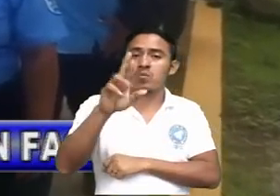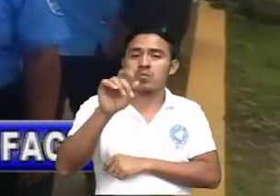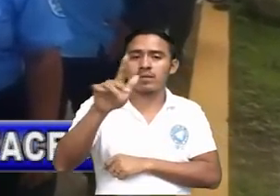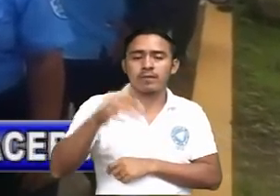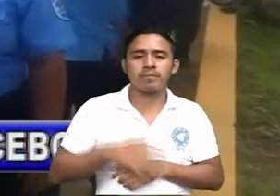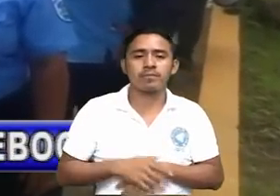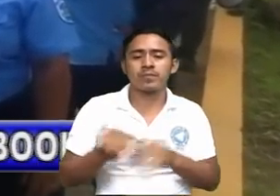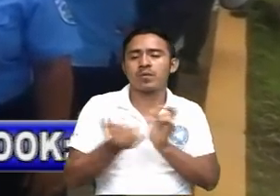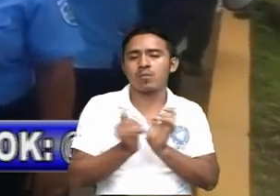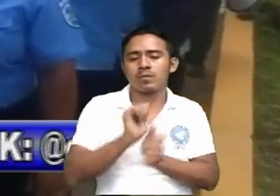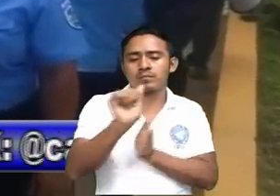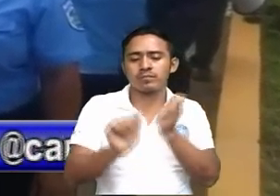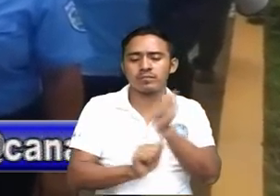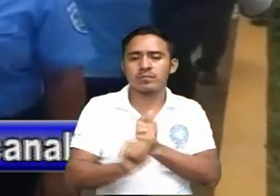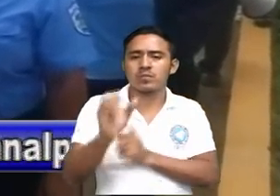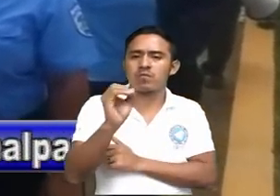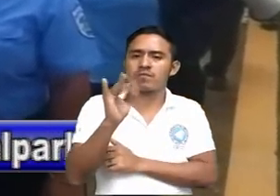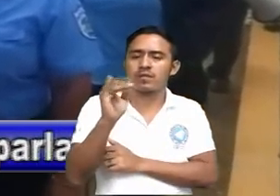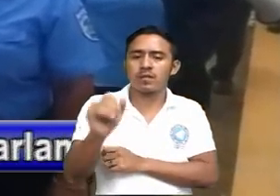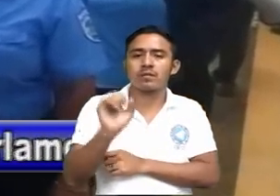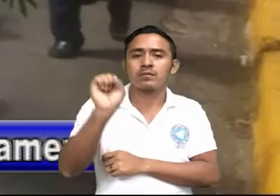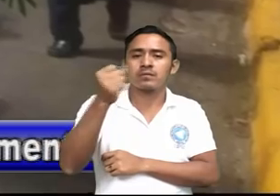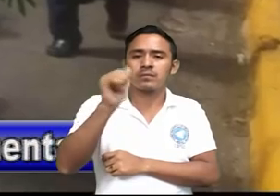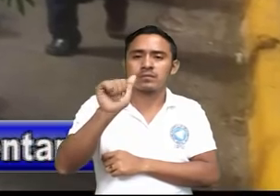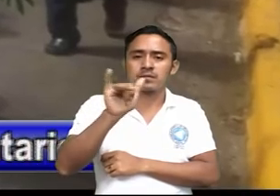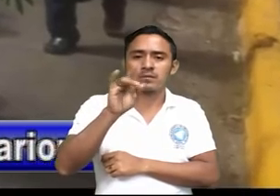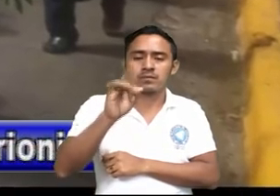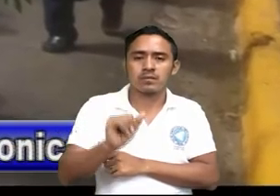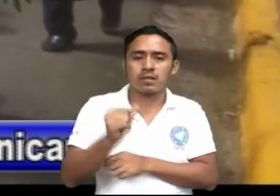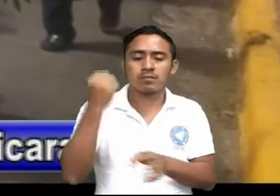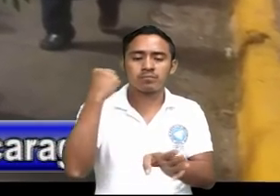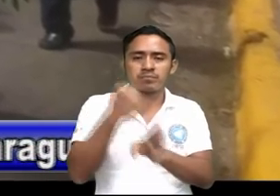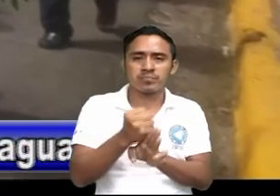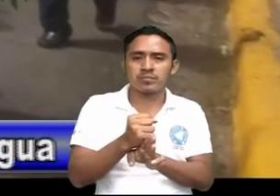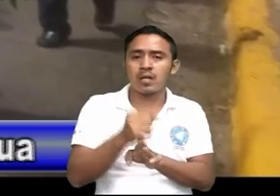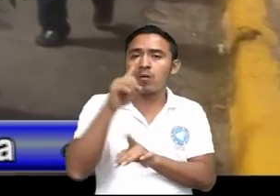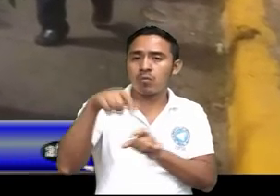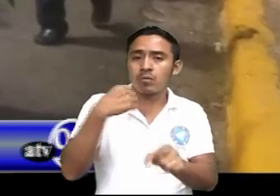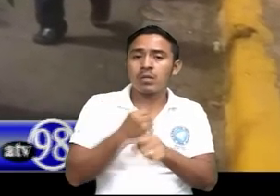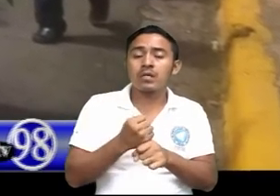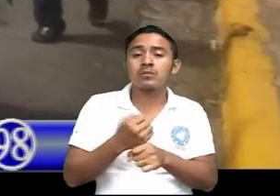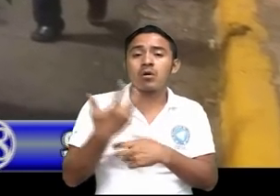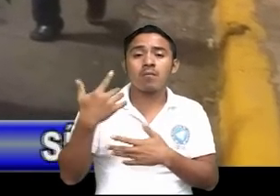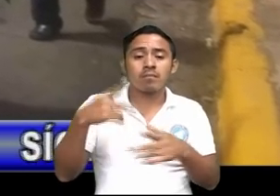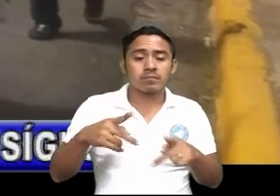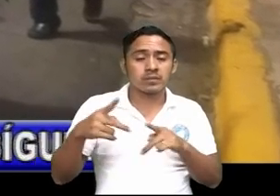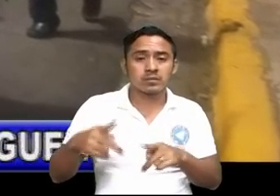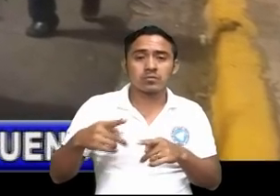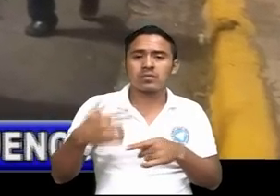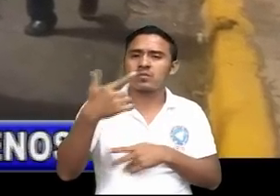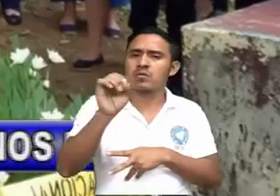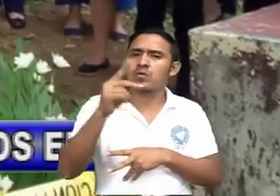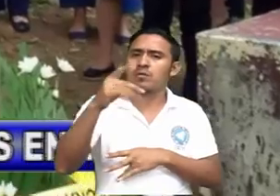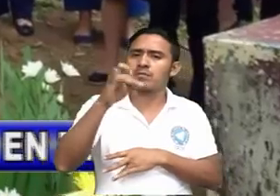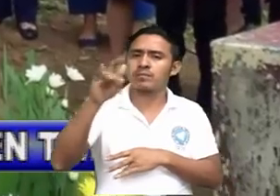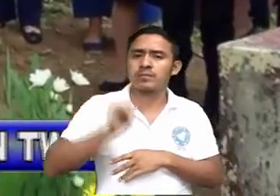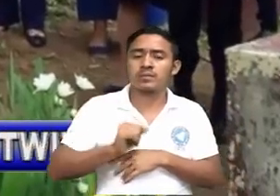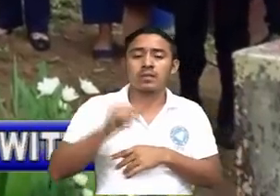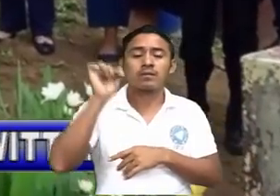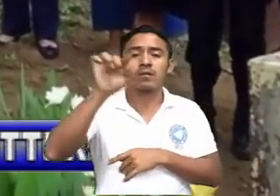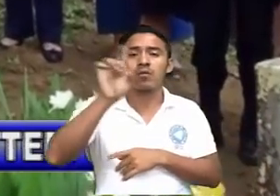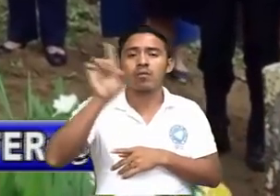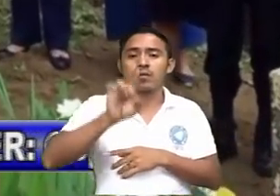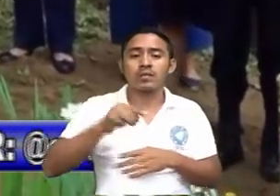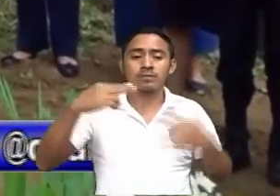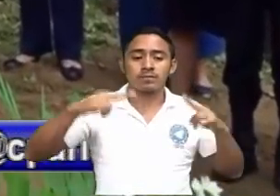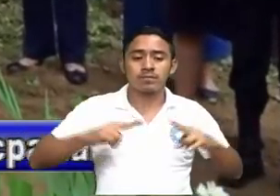a la suboficial mayor Zaida Yulisa López, asesinada hace un año a manos de los delincuentes golpistas cuando se encontraba